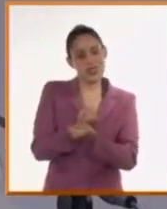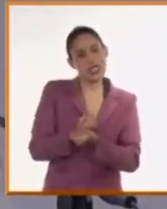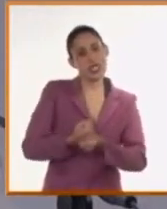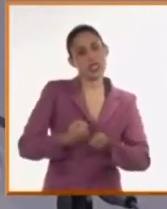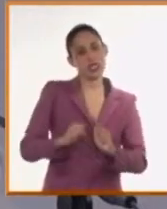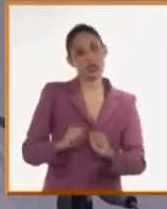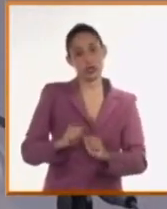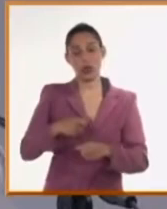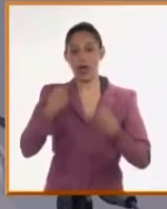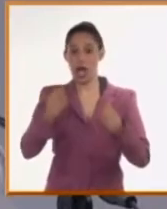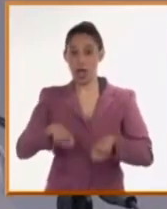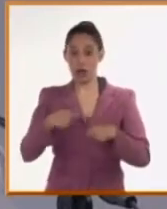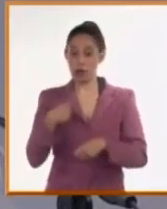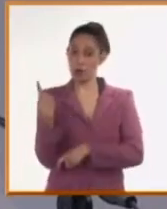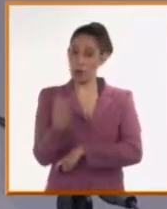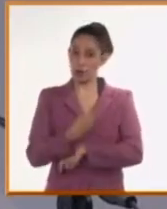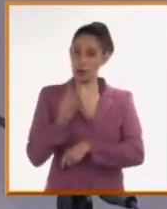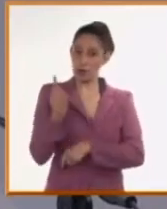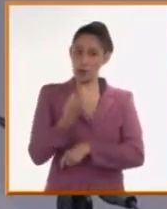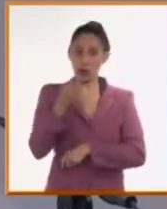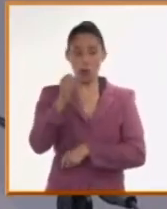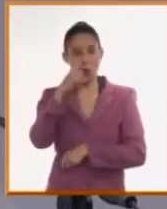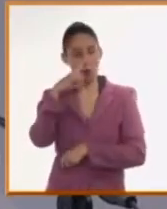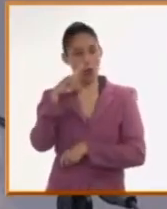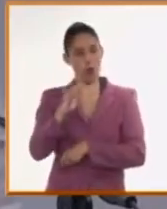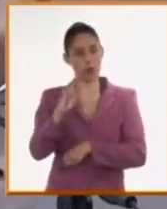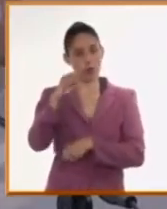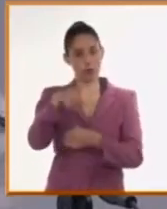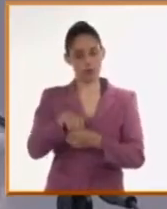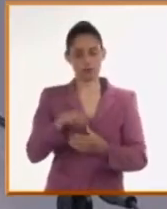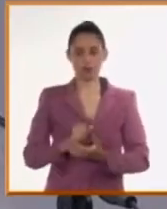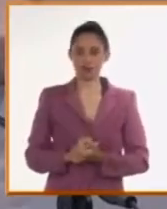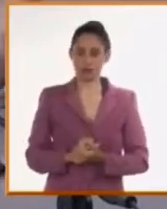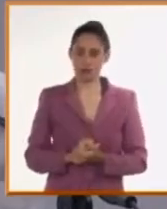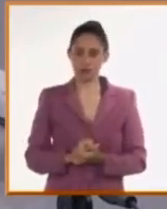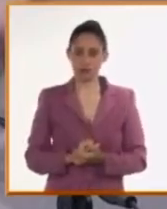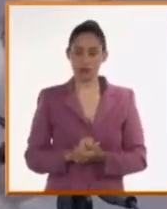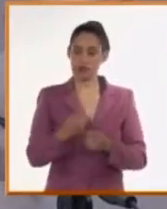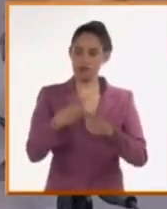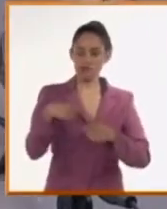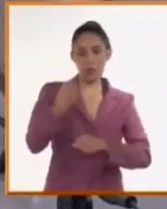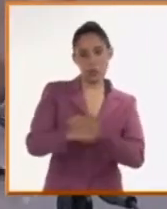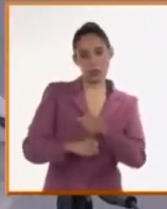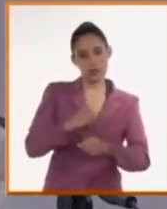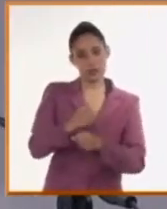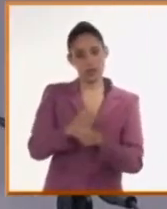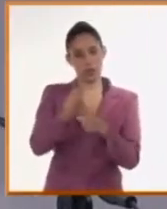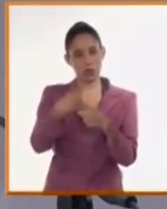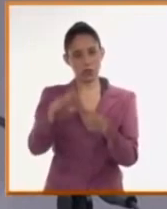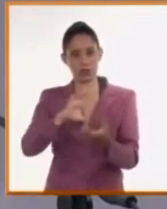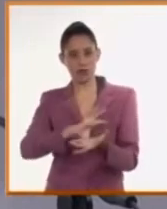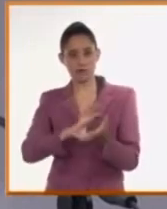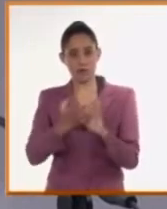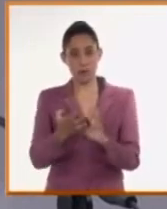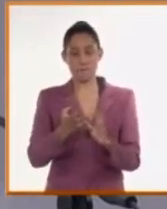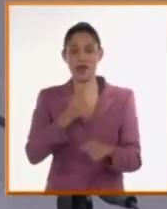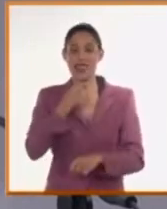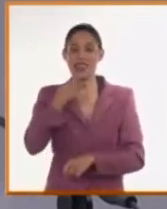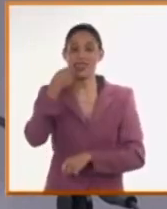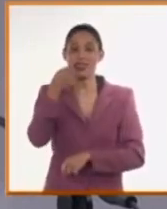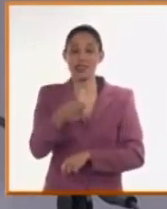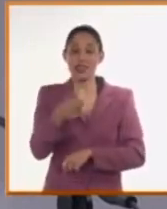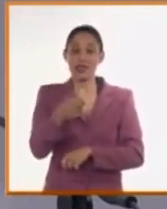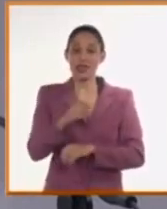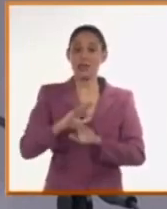de de las Naciones Unidas de utilizar otras herramientas otros argumentos que